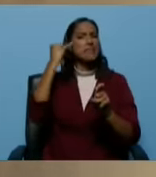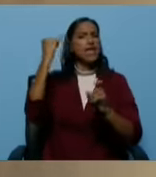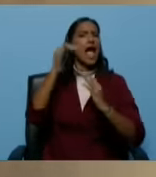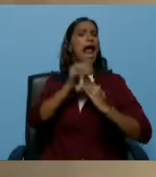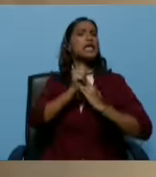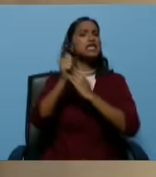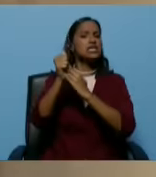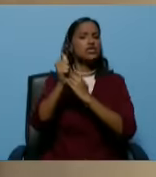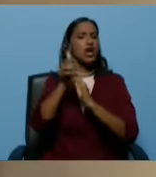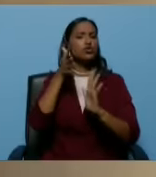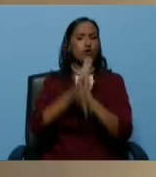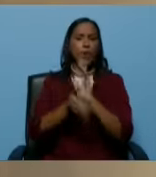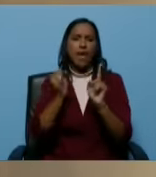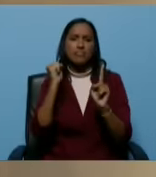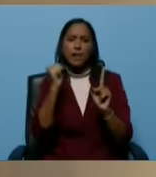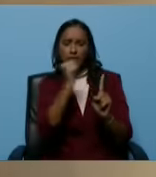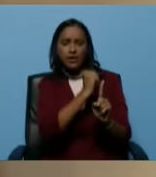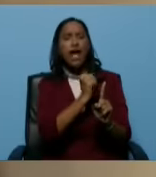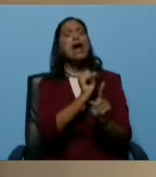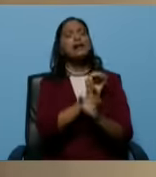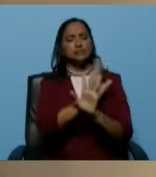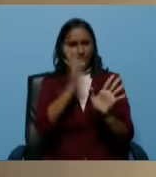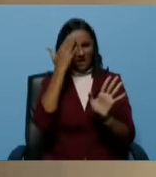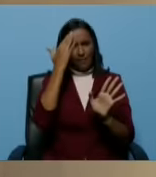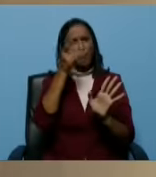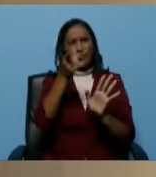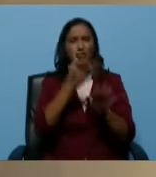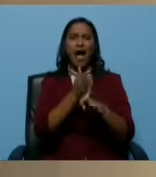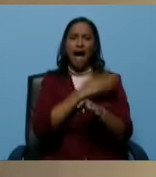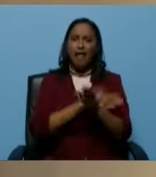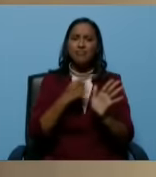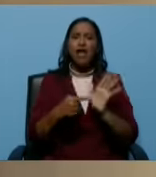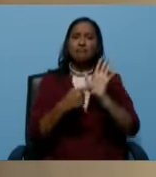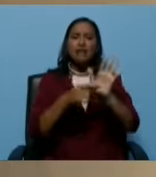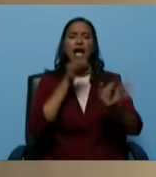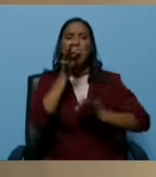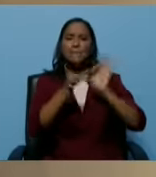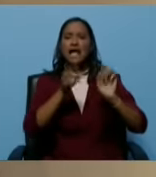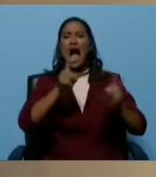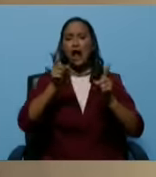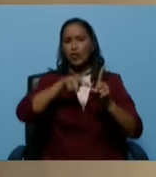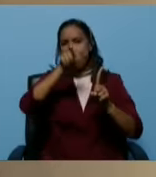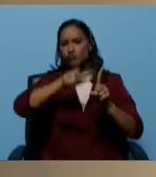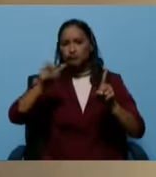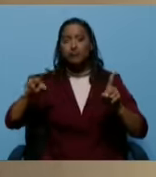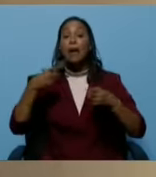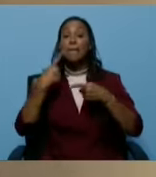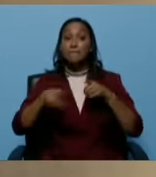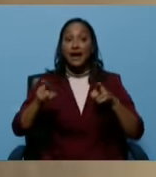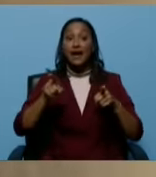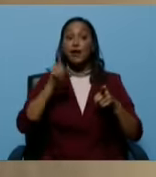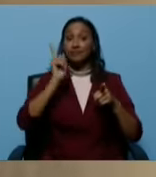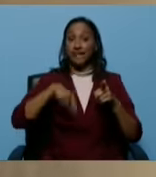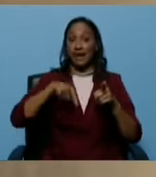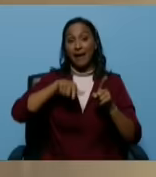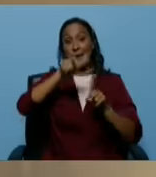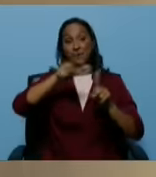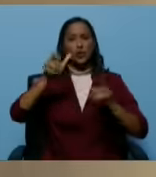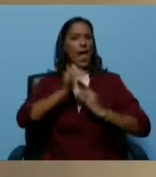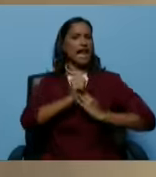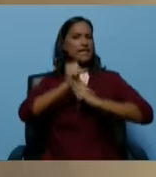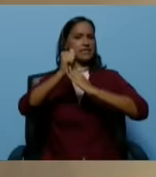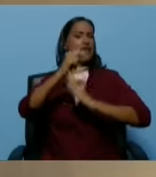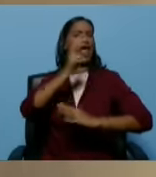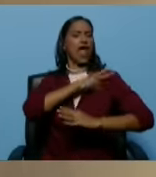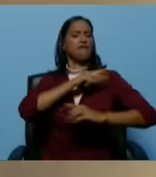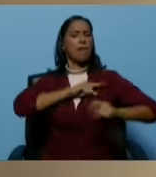Específicamente usted ha mencionado algunos, pero pareciera entonces como una acción combinada y suponemos que detrás de esto debe haber algunos autores intelectuales. En este